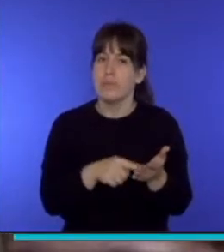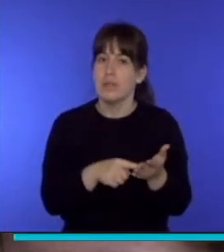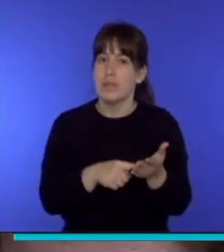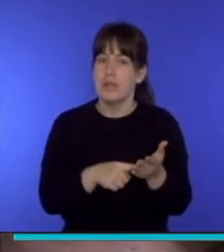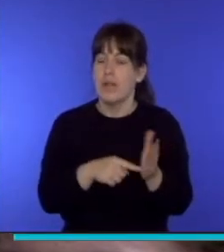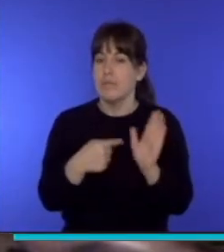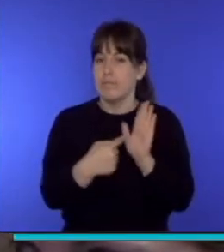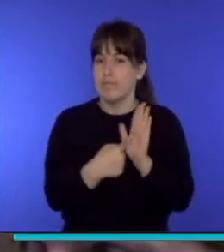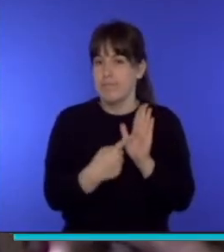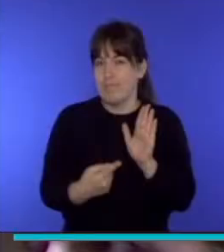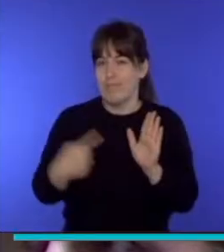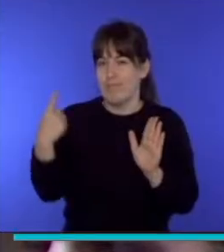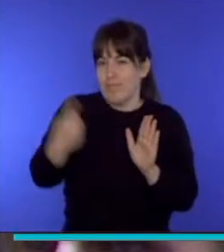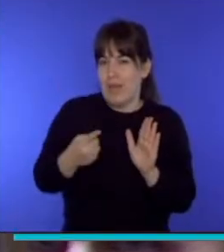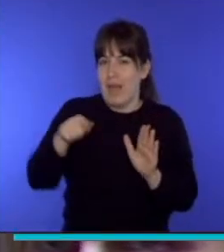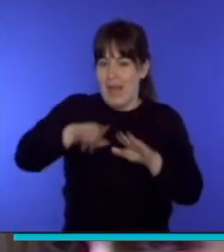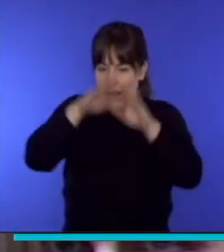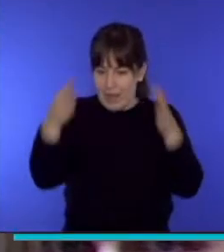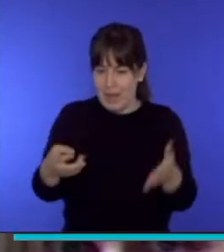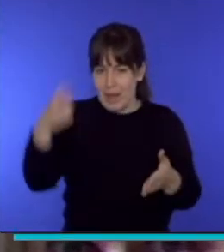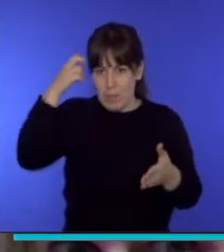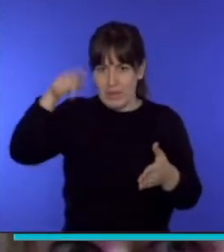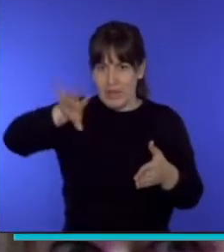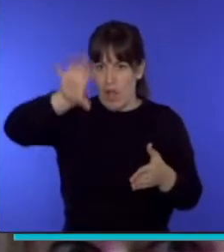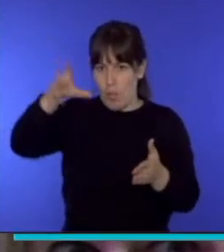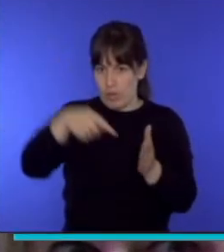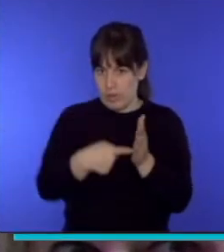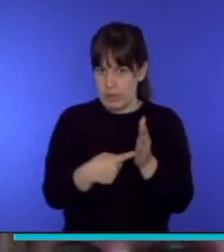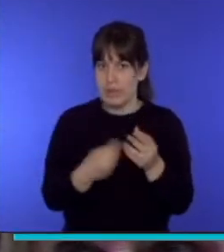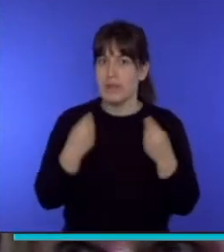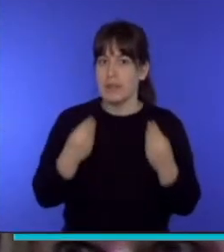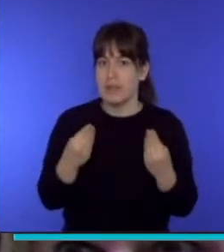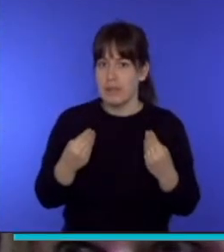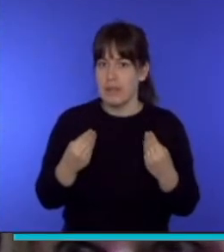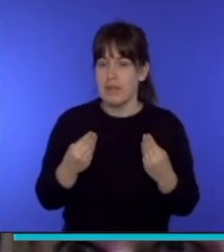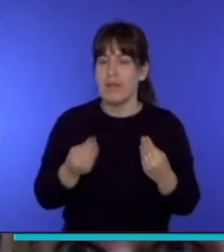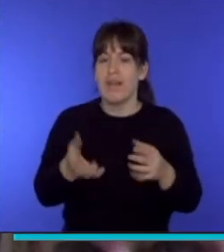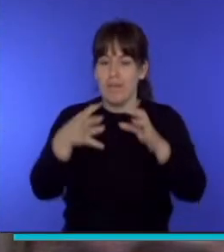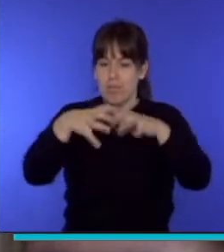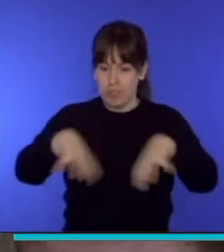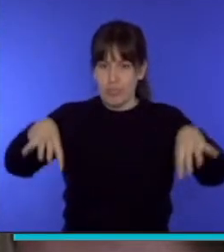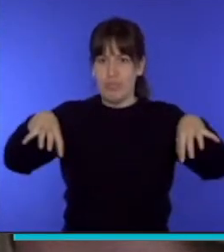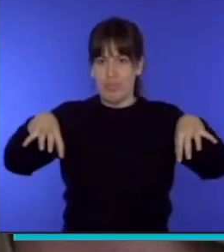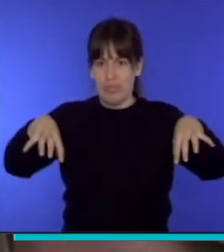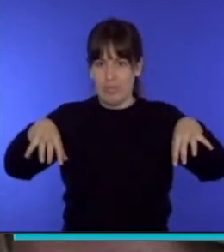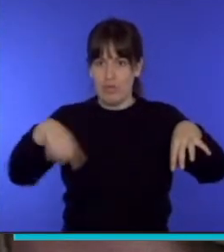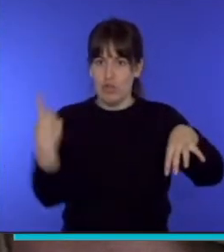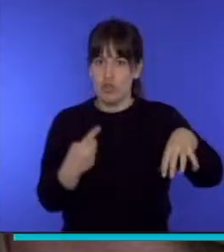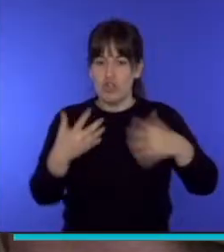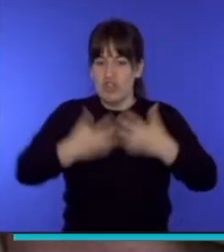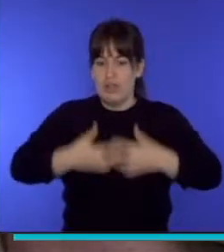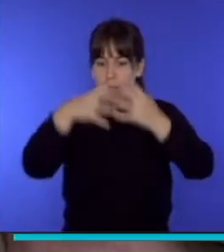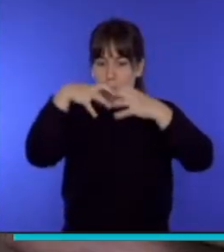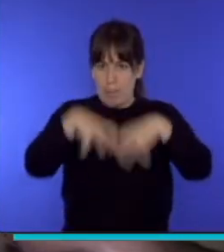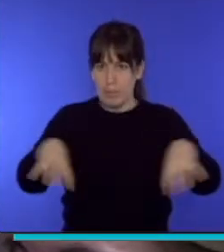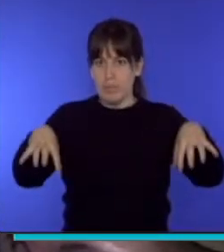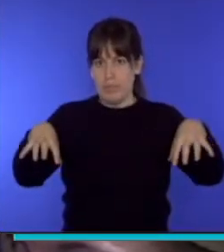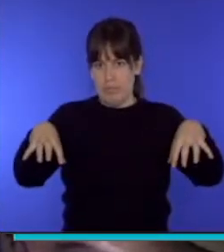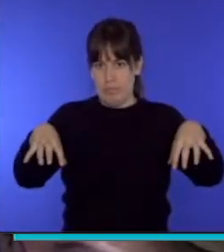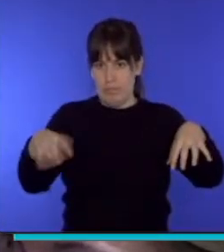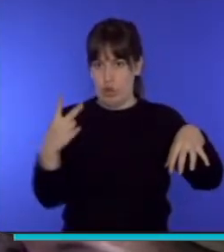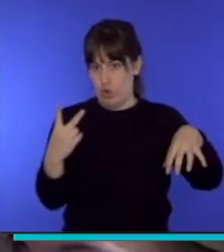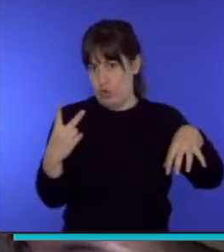principios que rigen la vida de nuestra legislatura en la provincia de Buenos Aires es el principio de bicameralidad. Tenemos un sistema bicameral, señor presidente.